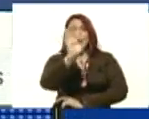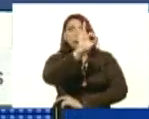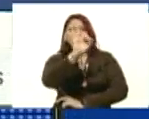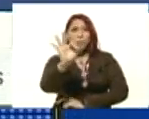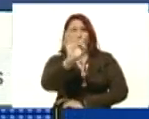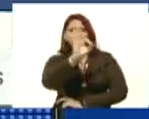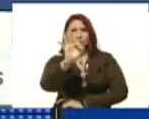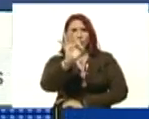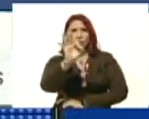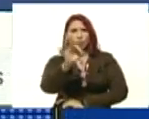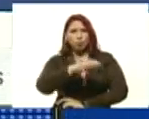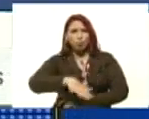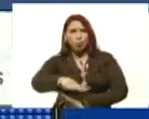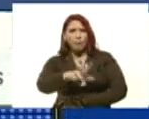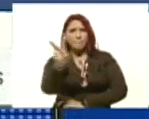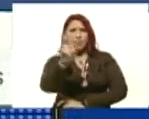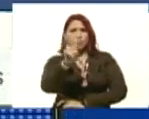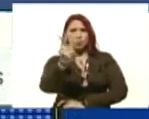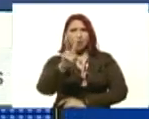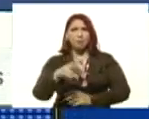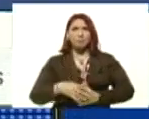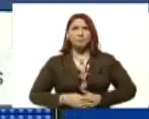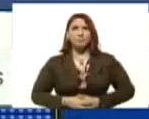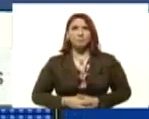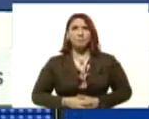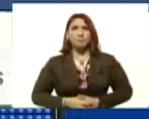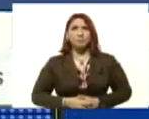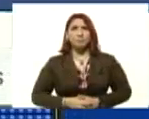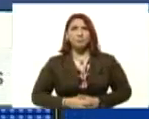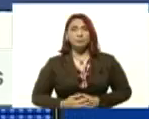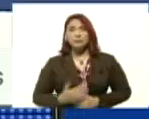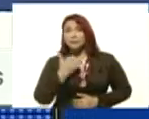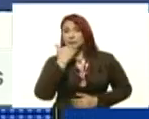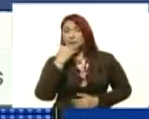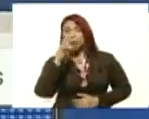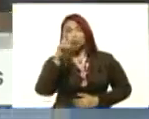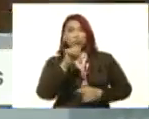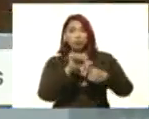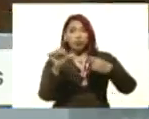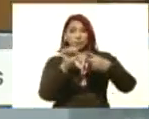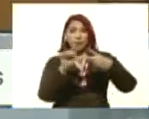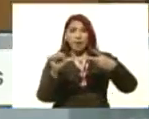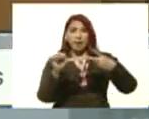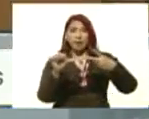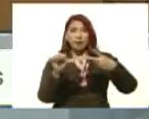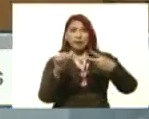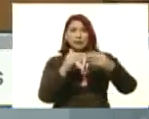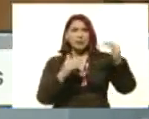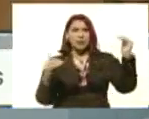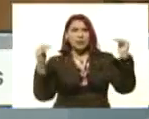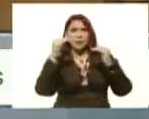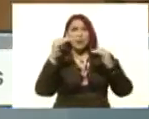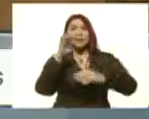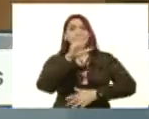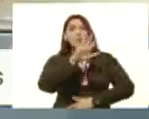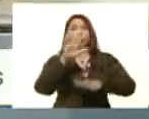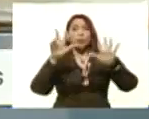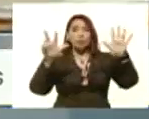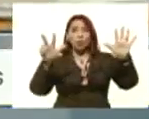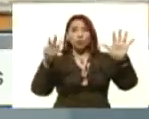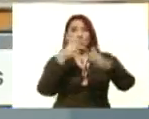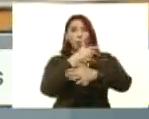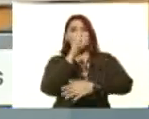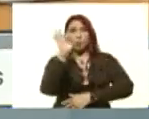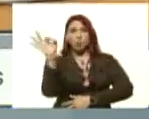40% de los venezolanos y venezolanas. Y dentro de 2 semanas llegaremos al 58%.